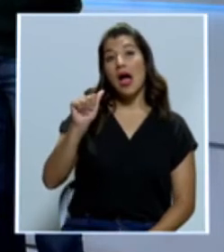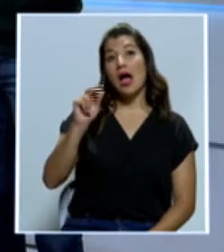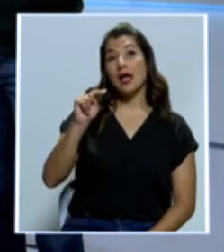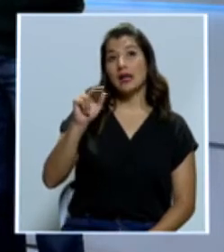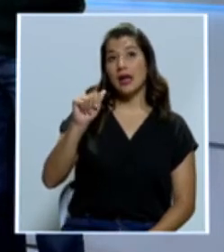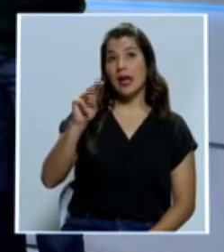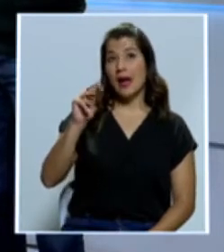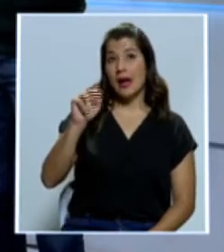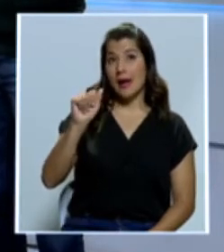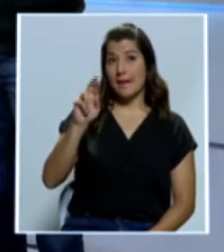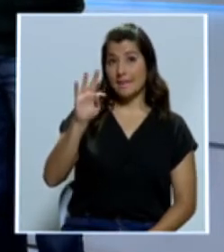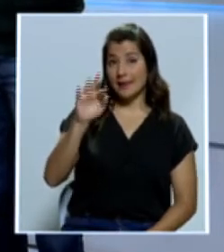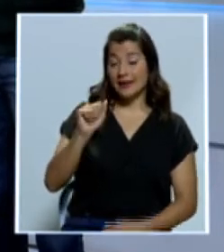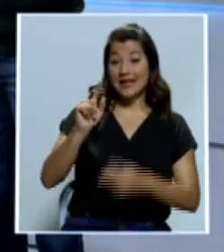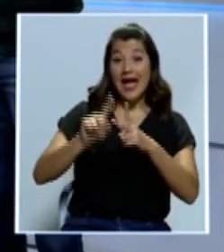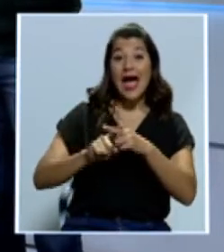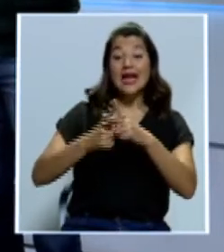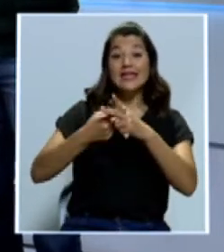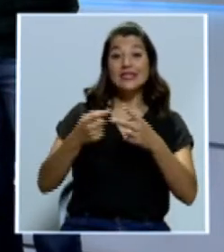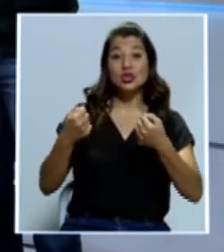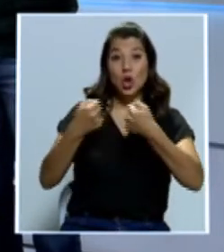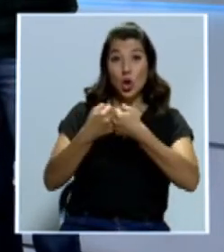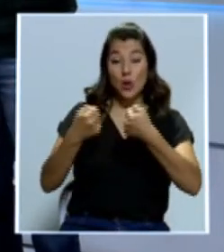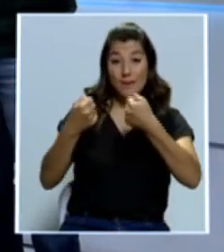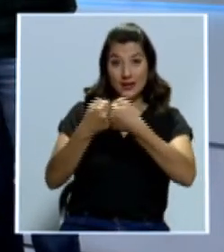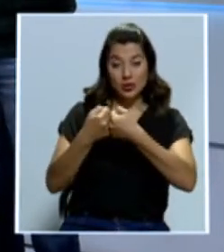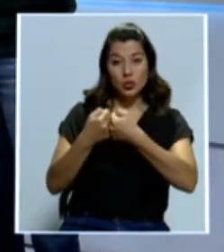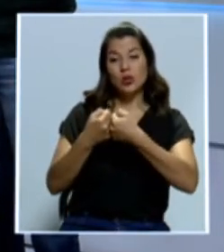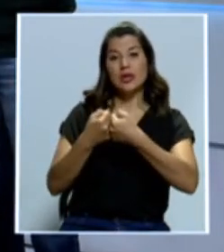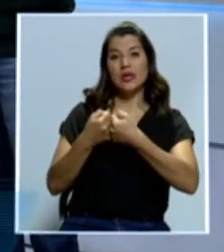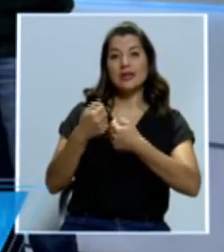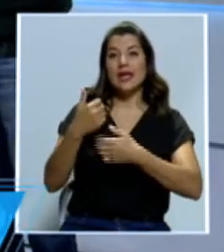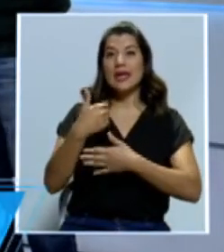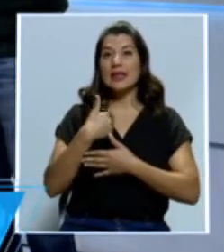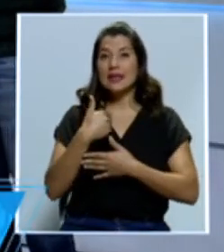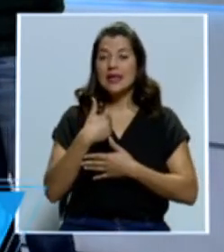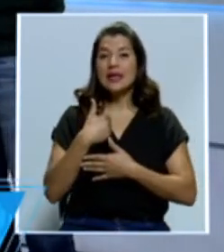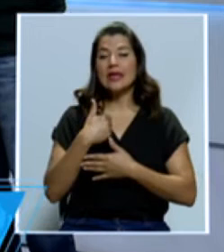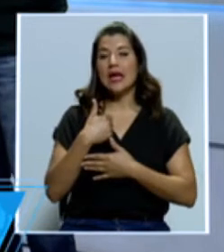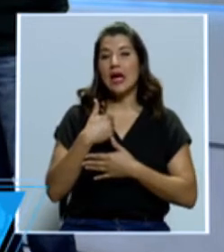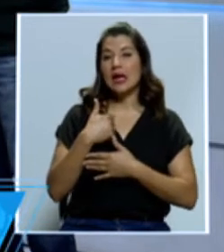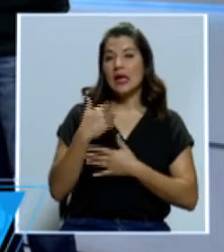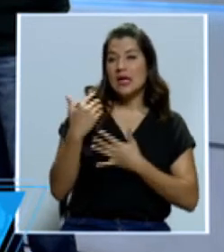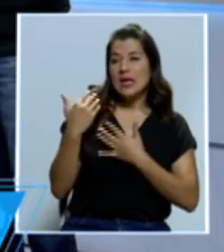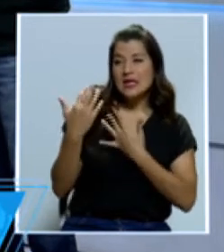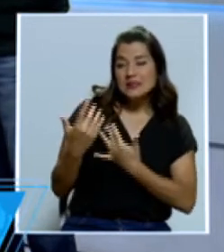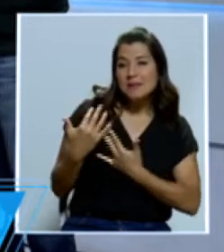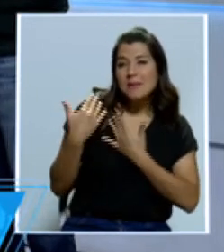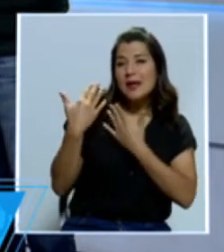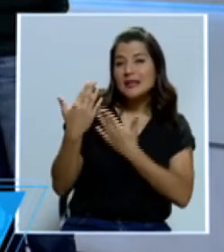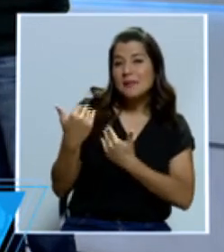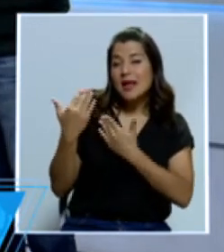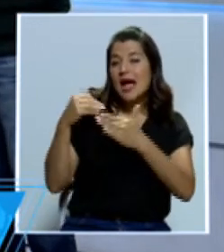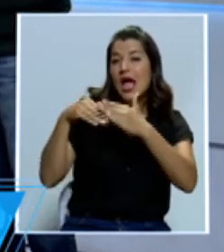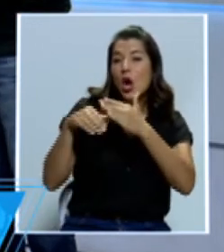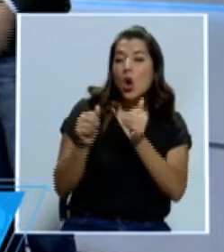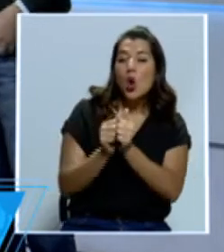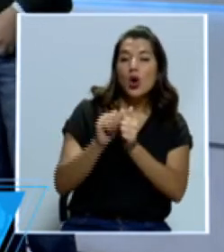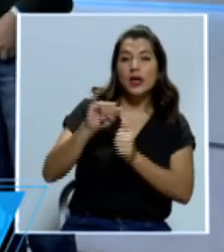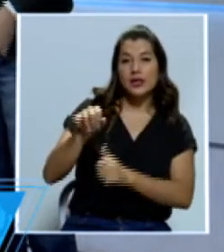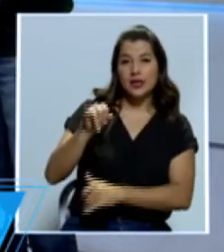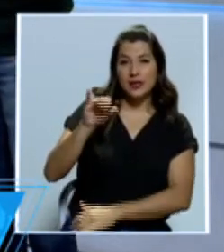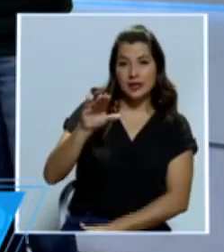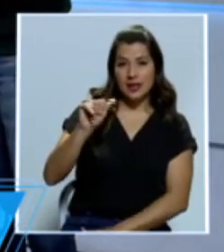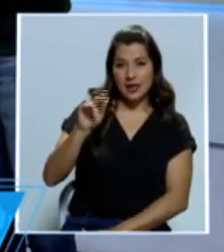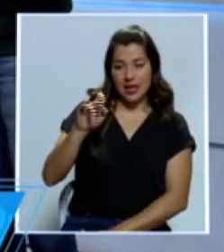contar. Al inicio del campeonato había expectativas sobre algunos equipos como Jicaral, sobre Guadalupe, sobre San Carlos.